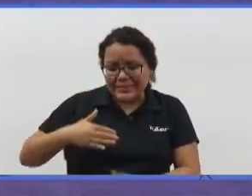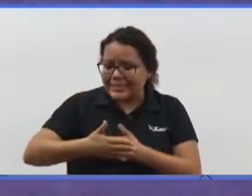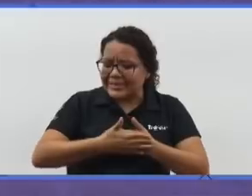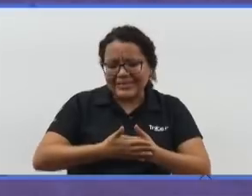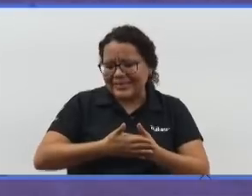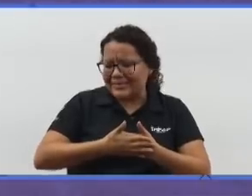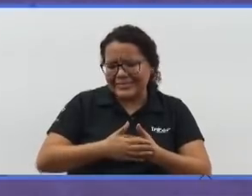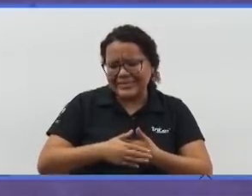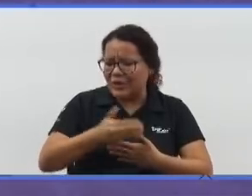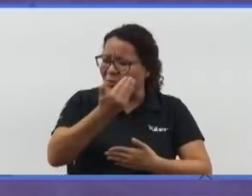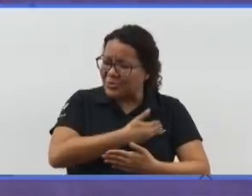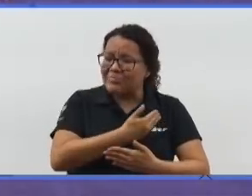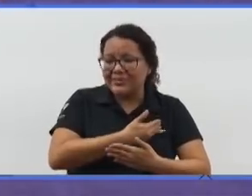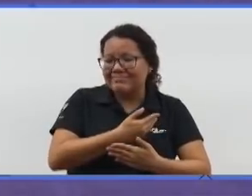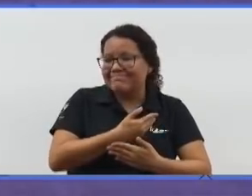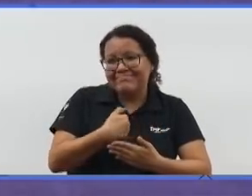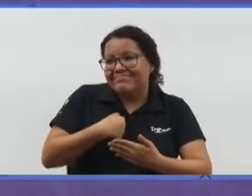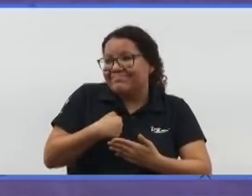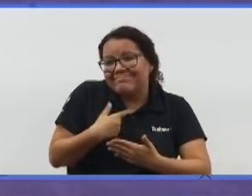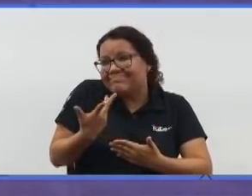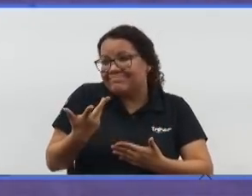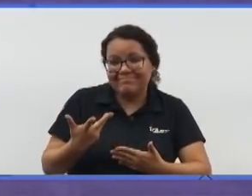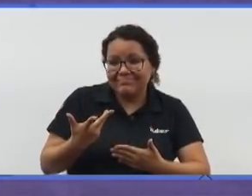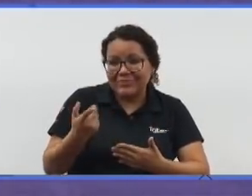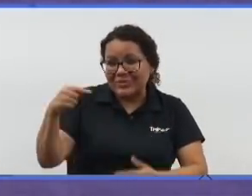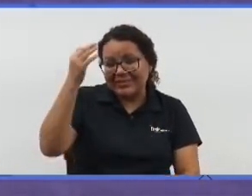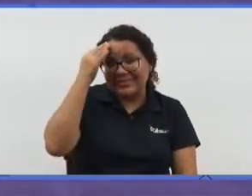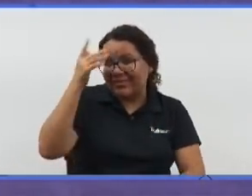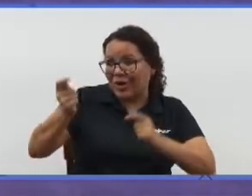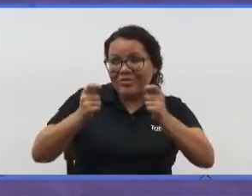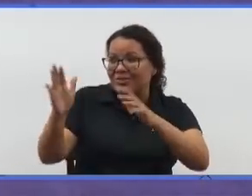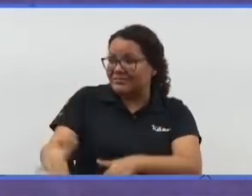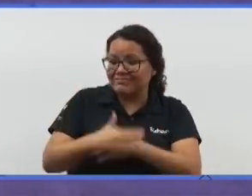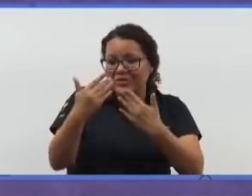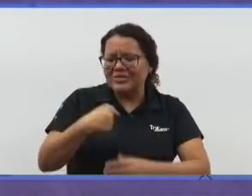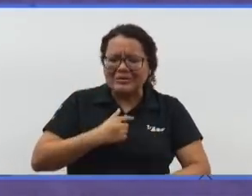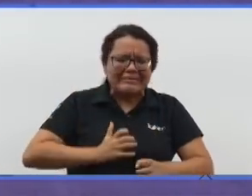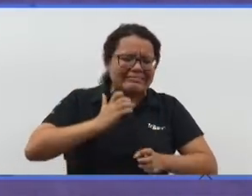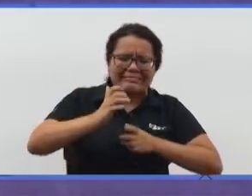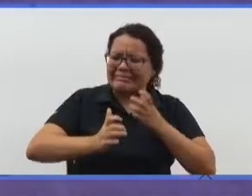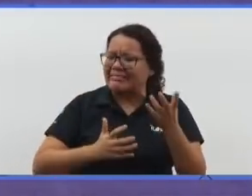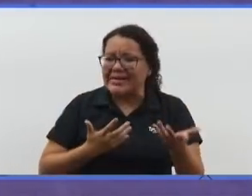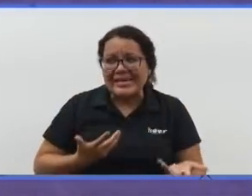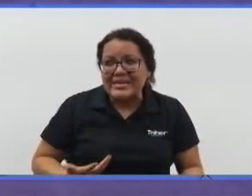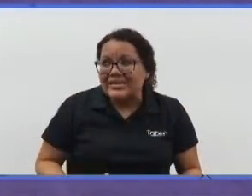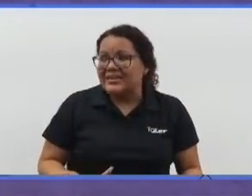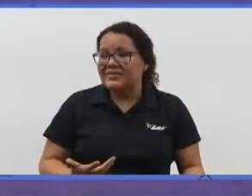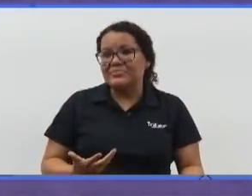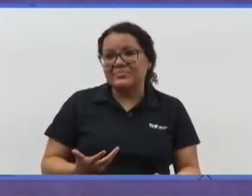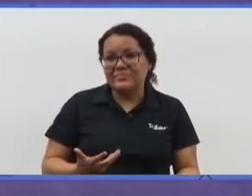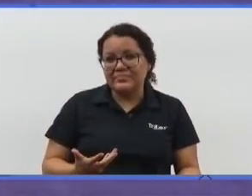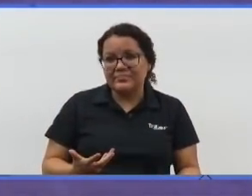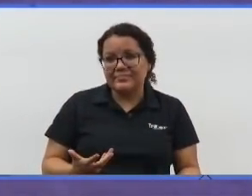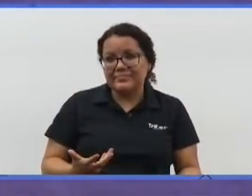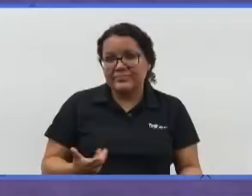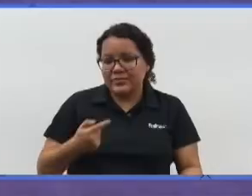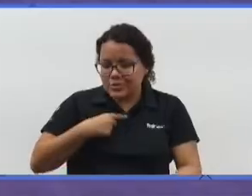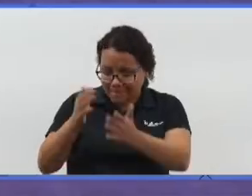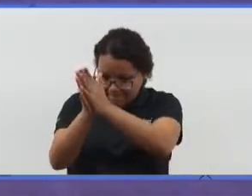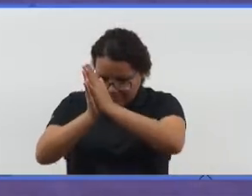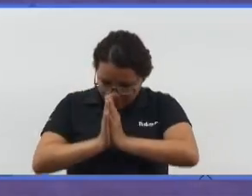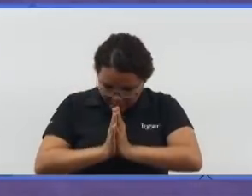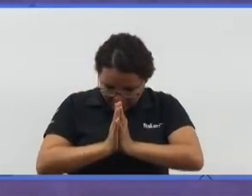condena debe de entender que las cosas se salieron de control yo estaba emocional y pido